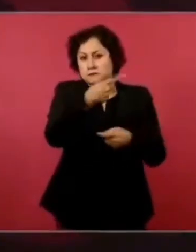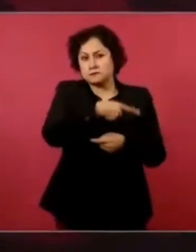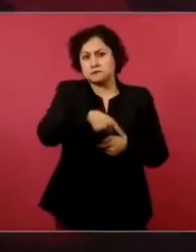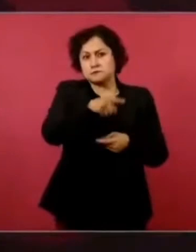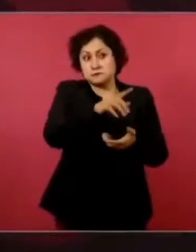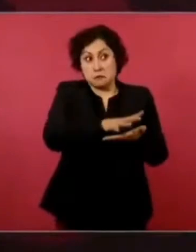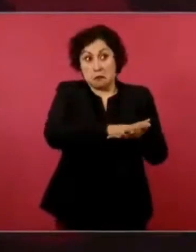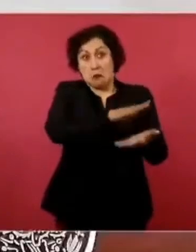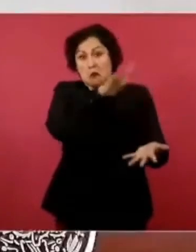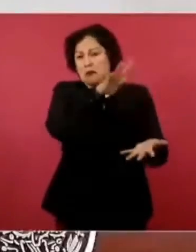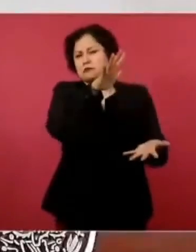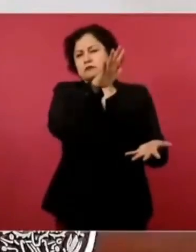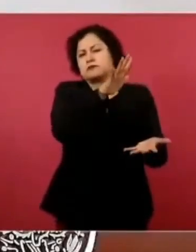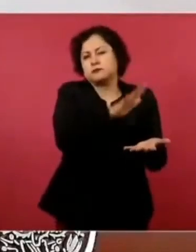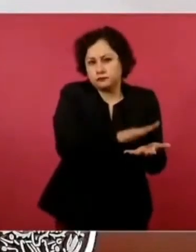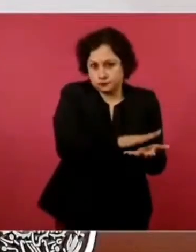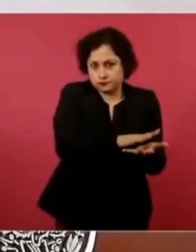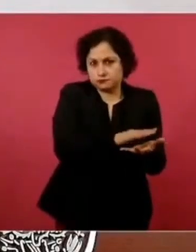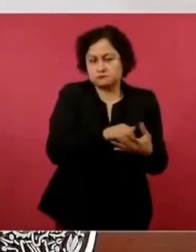menos.